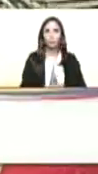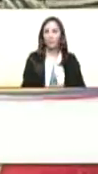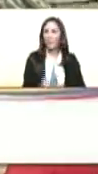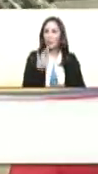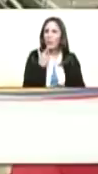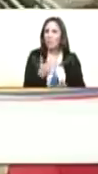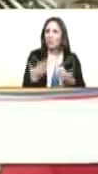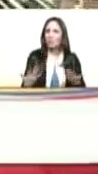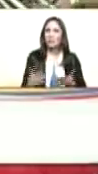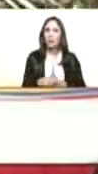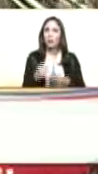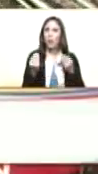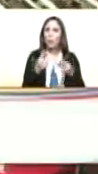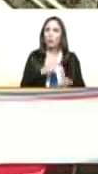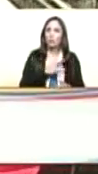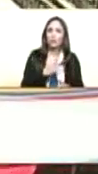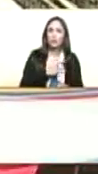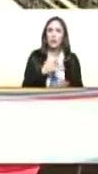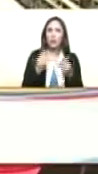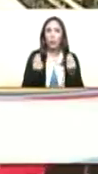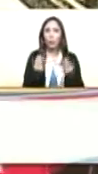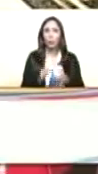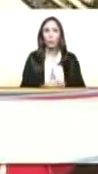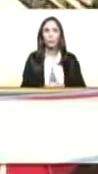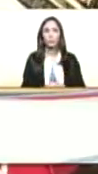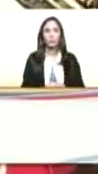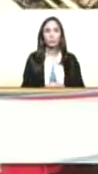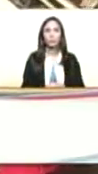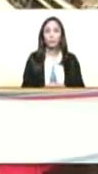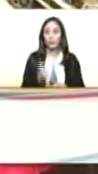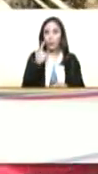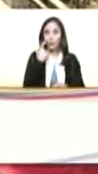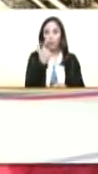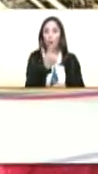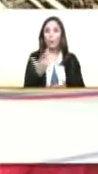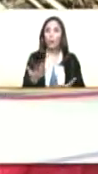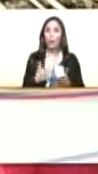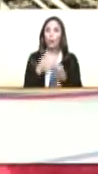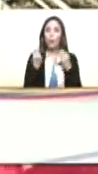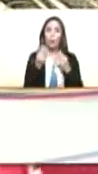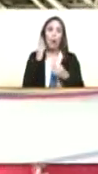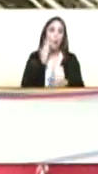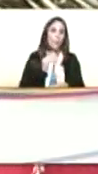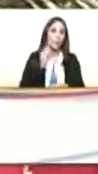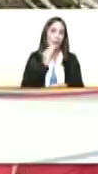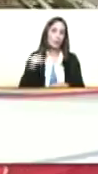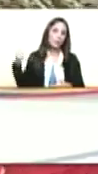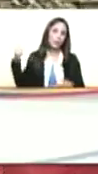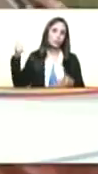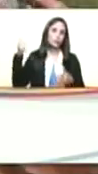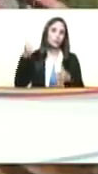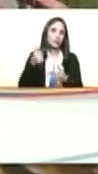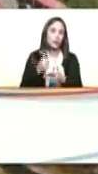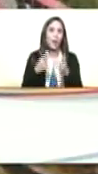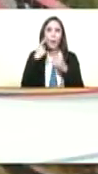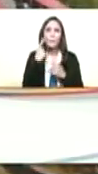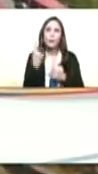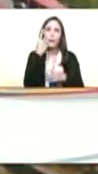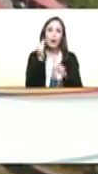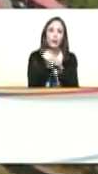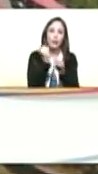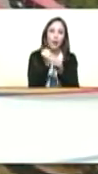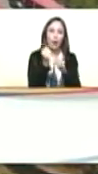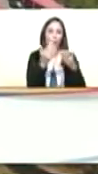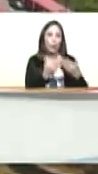muchachos? Sí, bueno, presidente, usted es parte de esa experiencia del primer empleo, del primer trabajo,